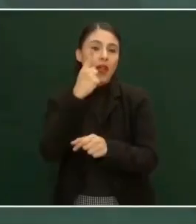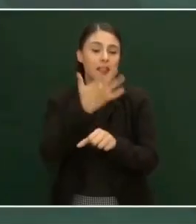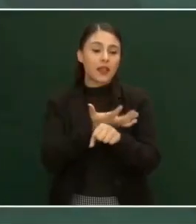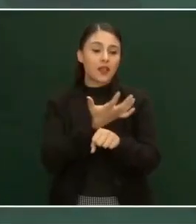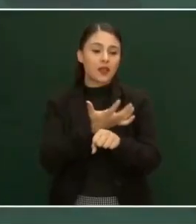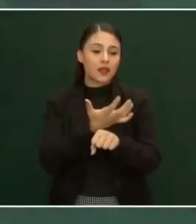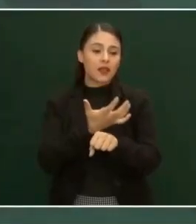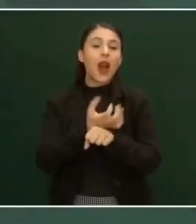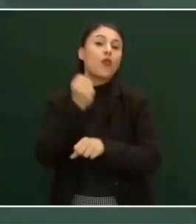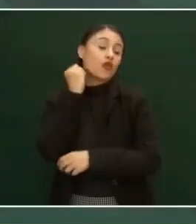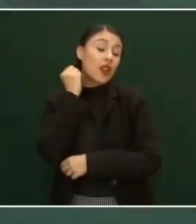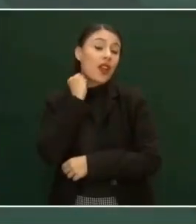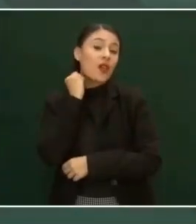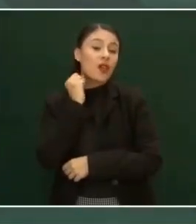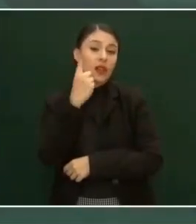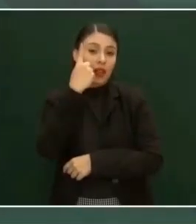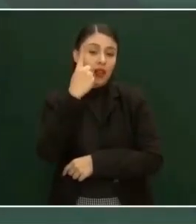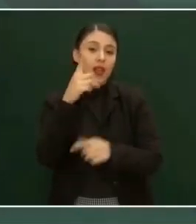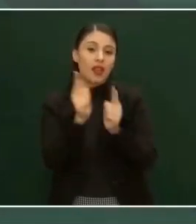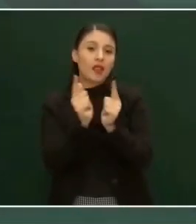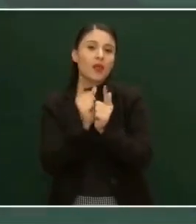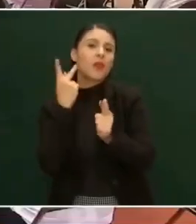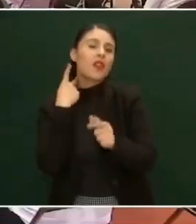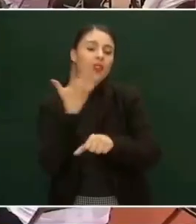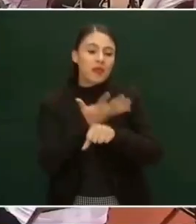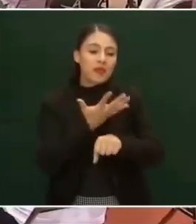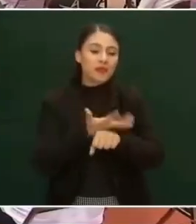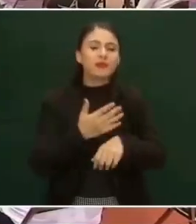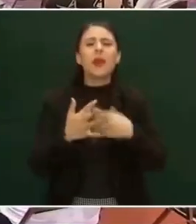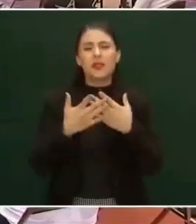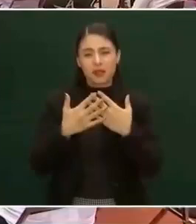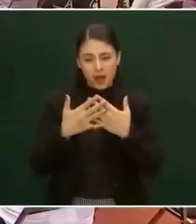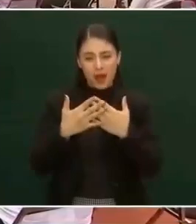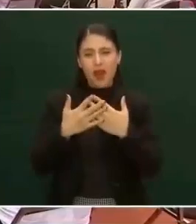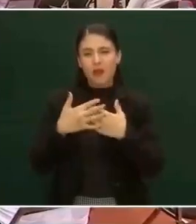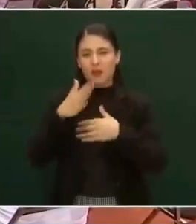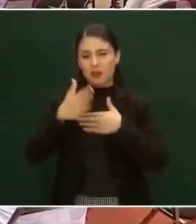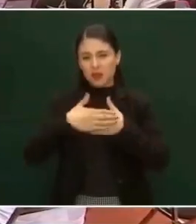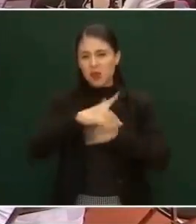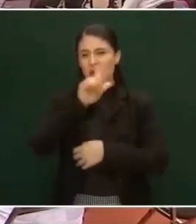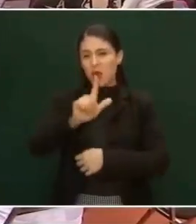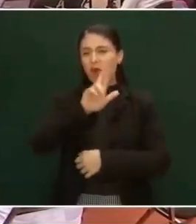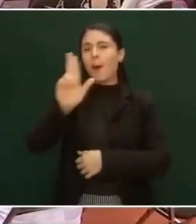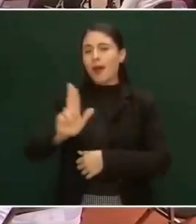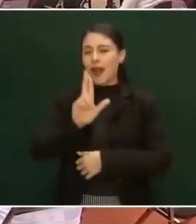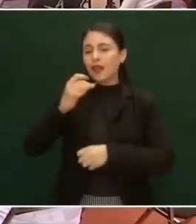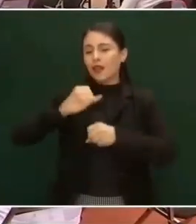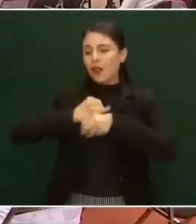a senador si vamos a esperar los lunes o martes